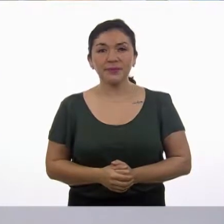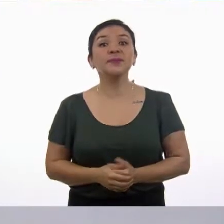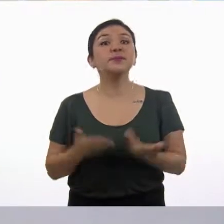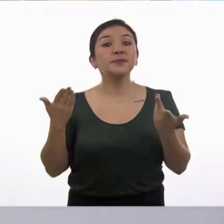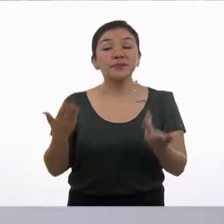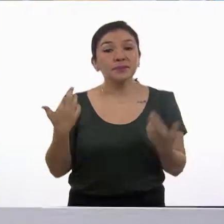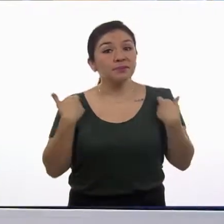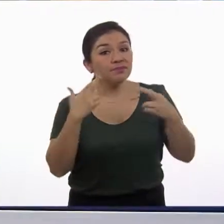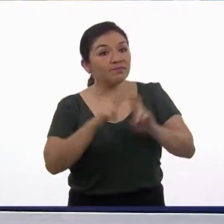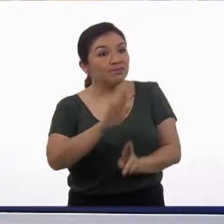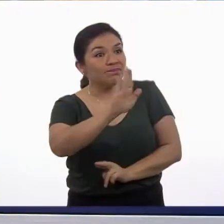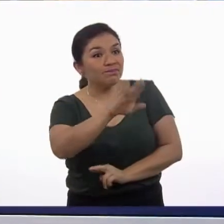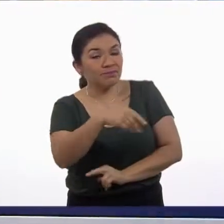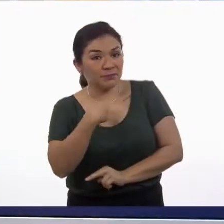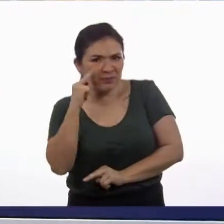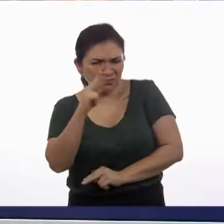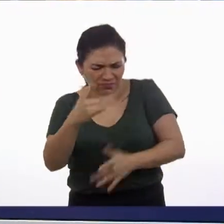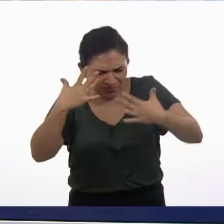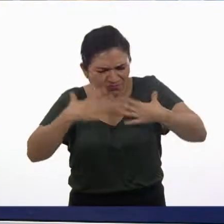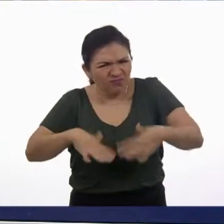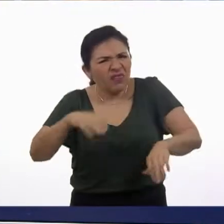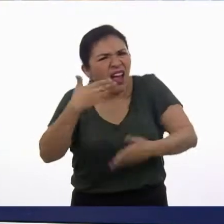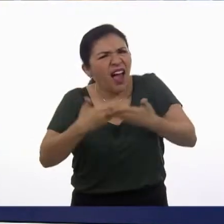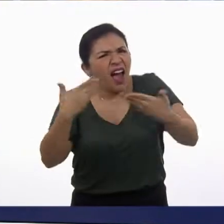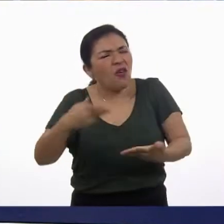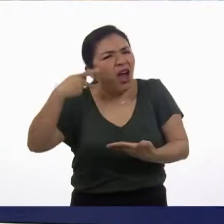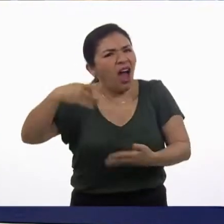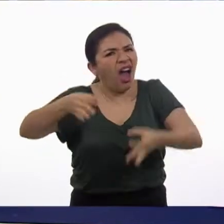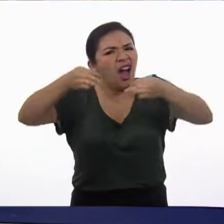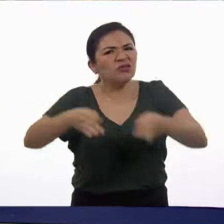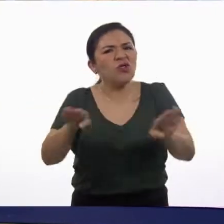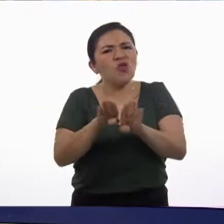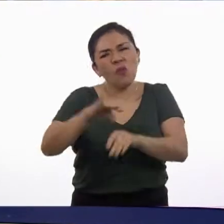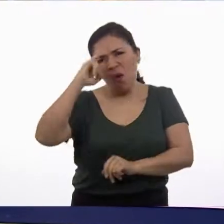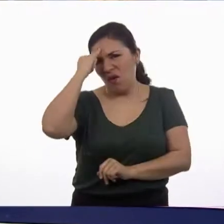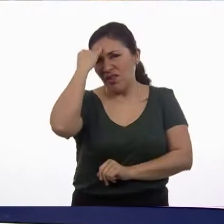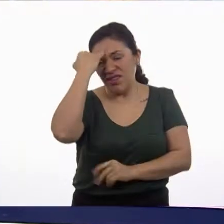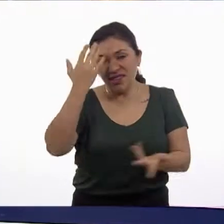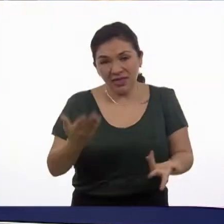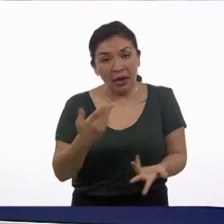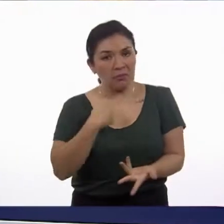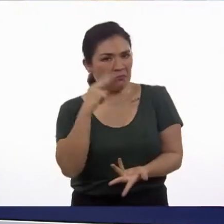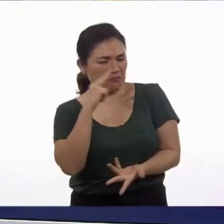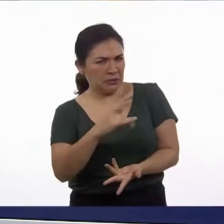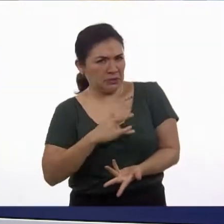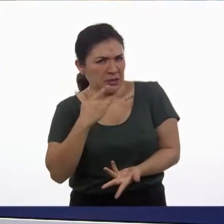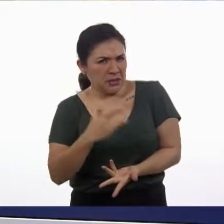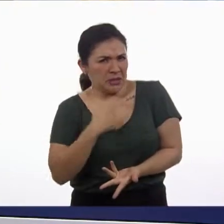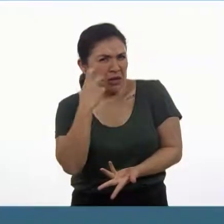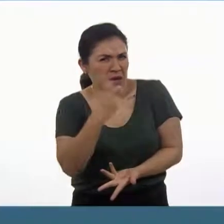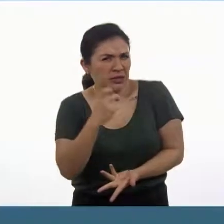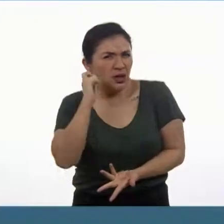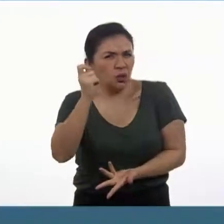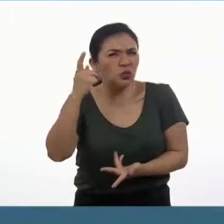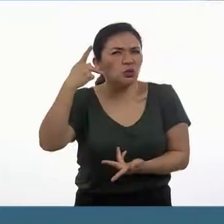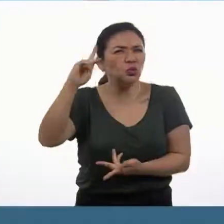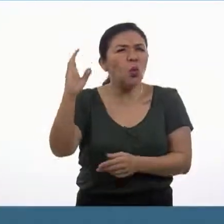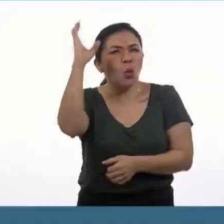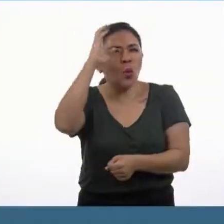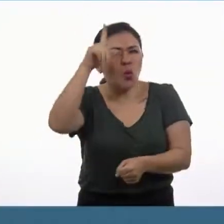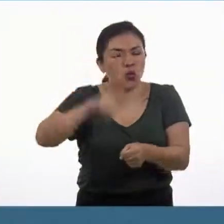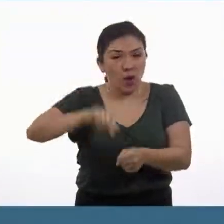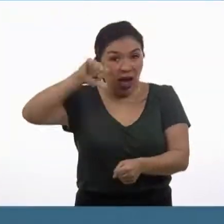Vero, veo que ahora vienes vestida de la India y eso me da la idea de que esa es de la civilización que vamos a hablar